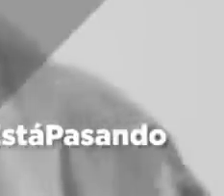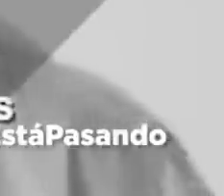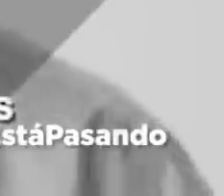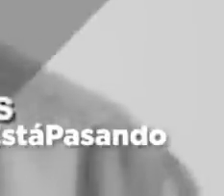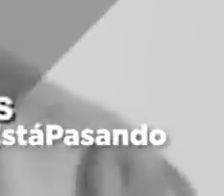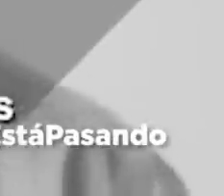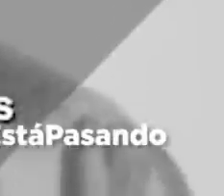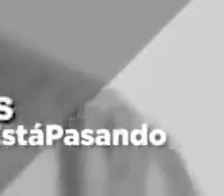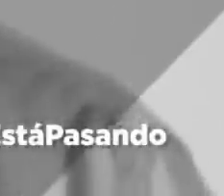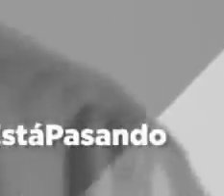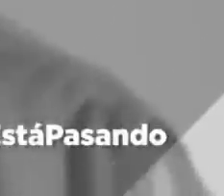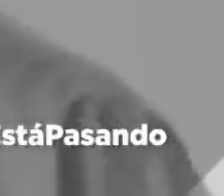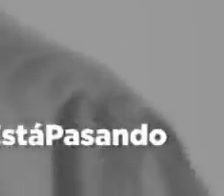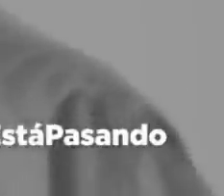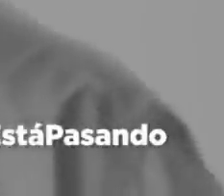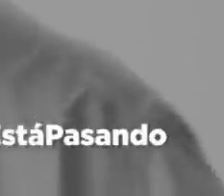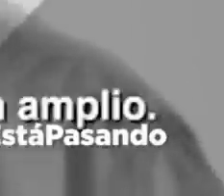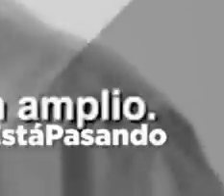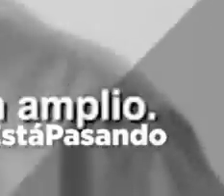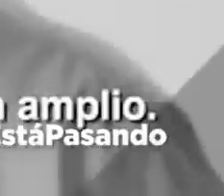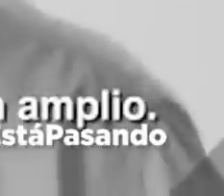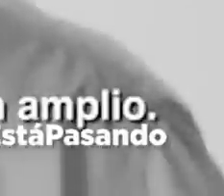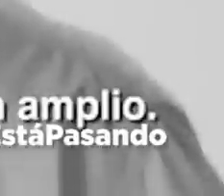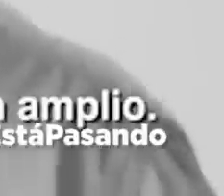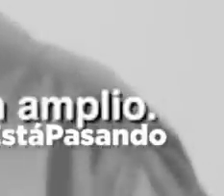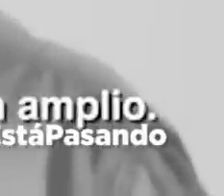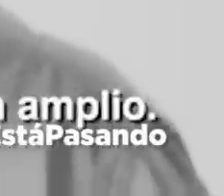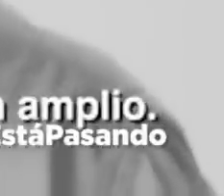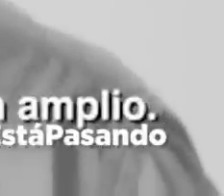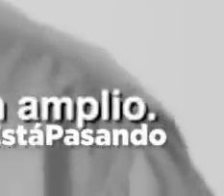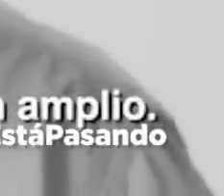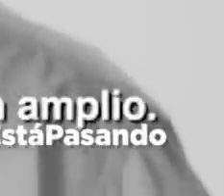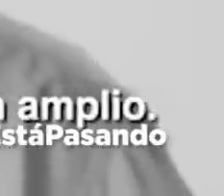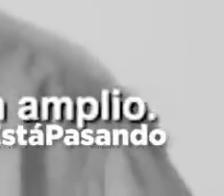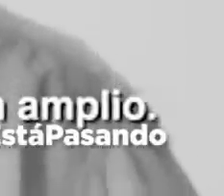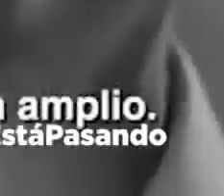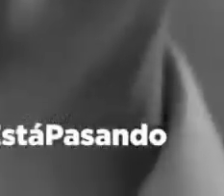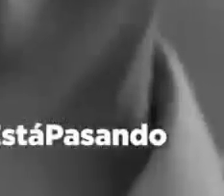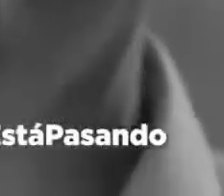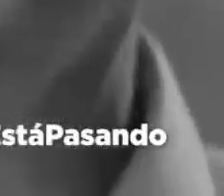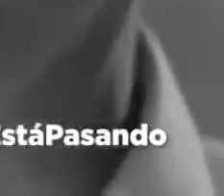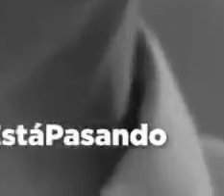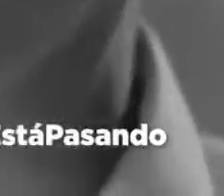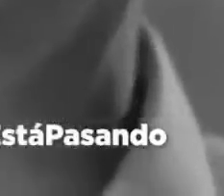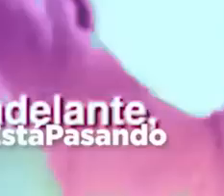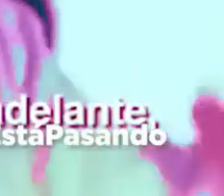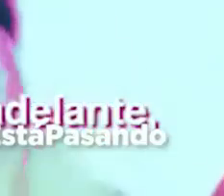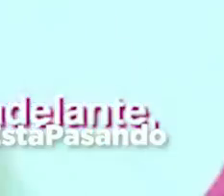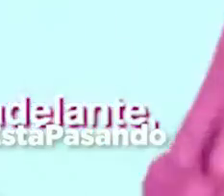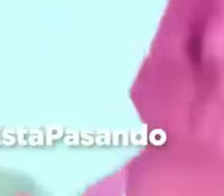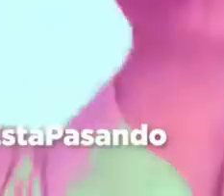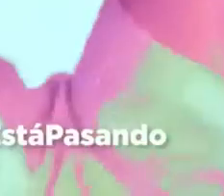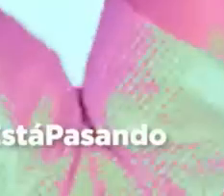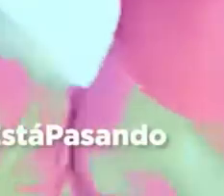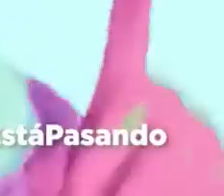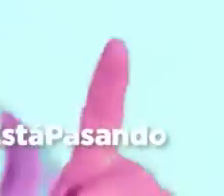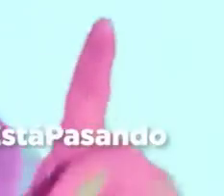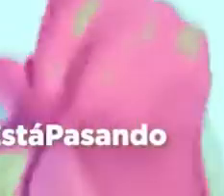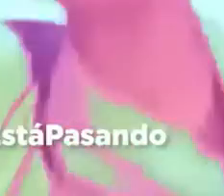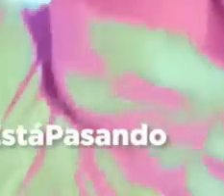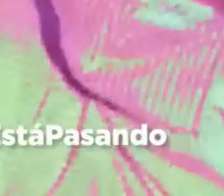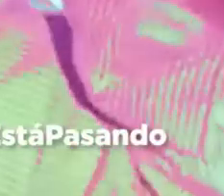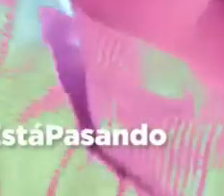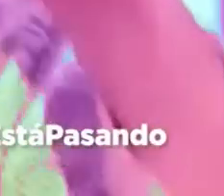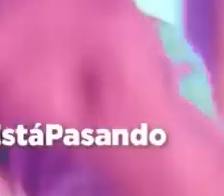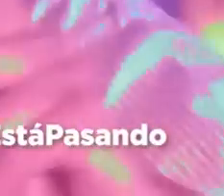tendrían. La verdad que es de las sorpresas lindas que me llevó en estos meses el poder trabajar en un equipo tan completo, tan amplio. Esta es otra cabeza. Bartolito era